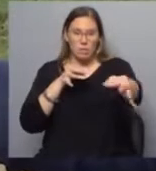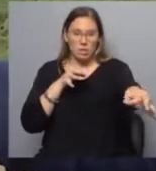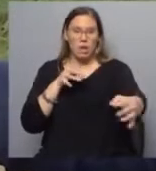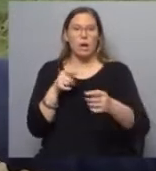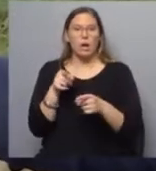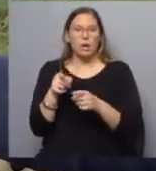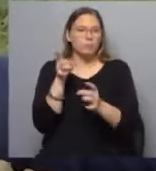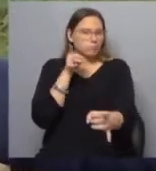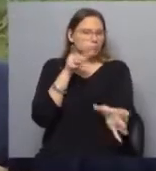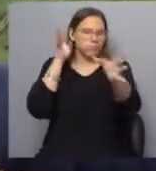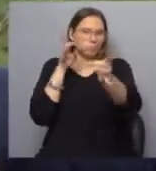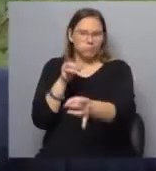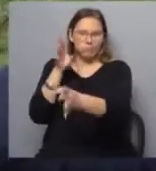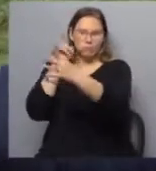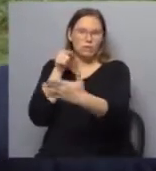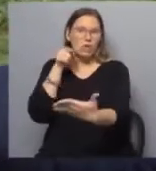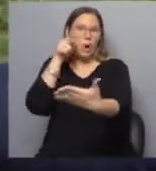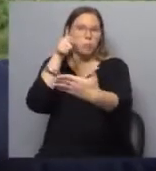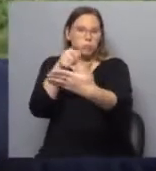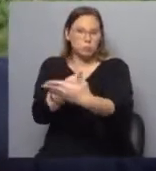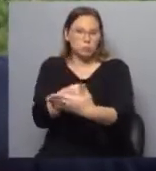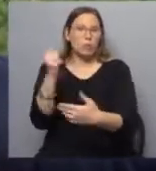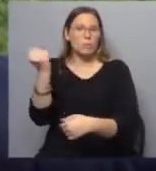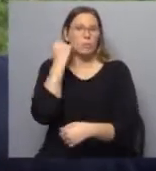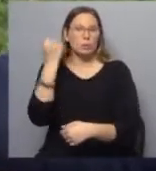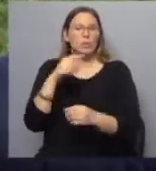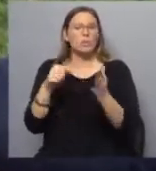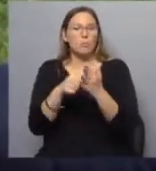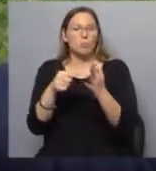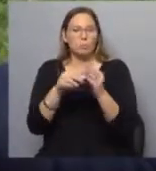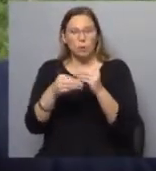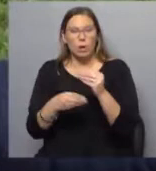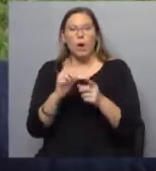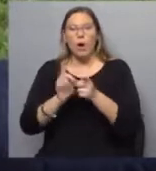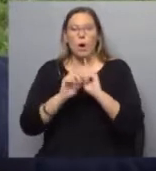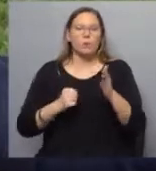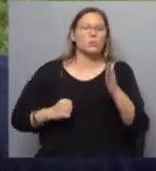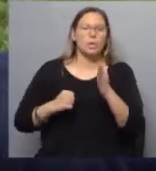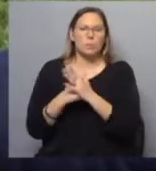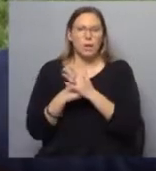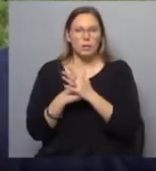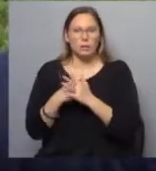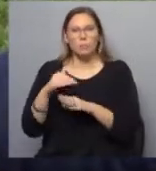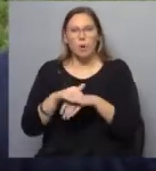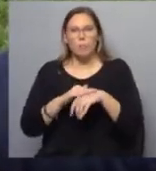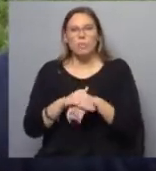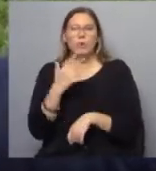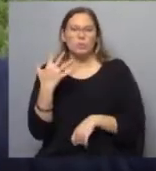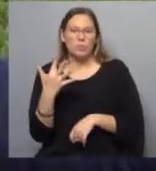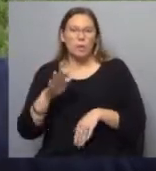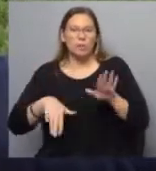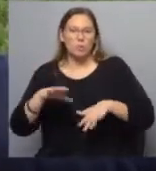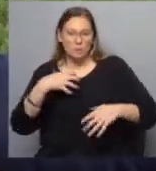tenés que tirar, y si das en el punto vital, vas sumando puntos. De 11 puntos es lo máximo, lo mínimo es 5, según la